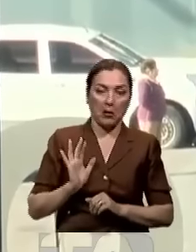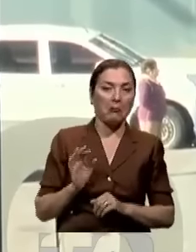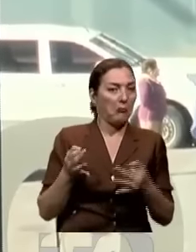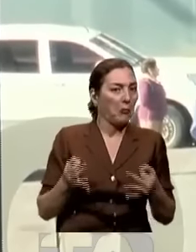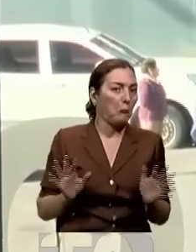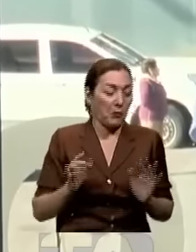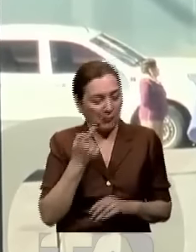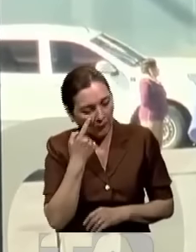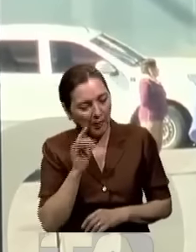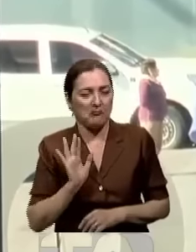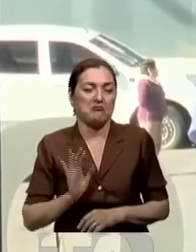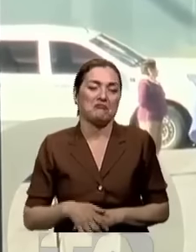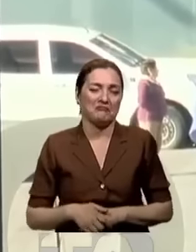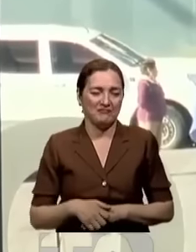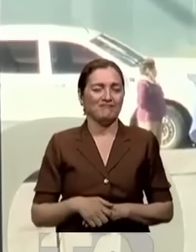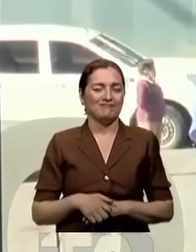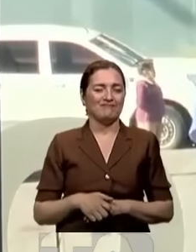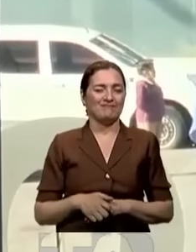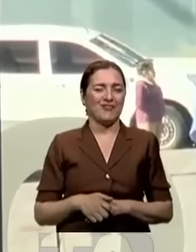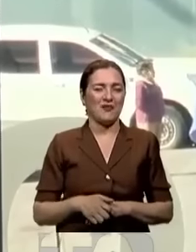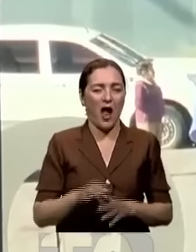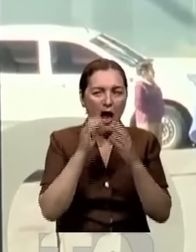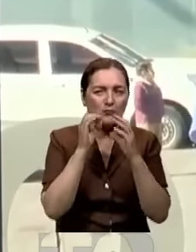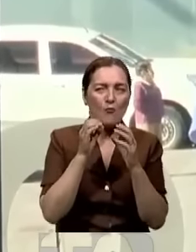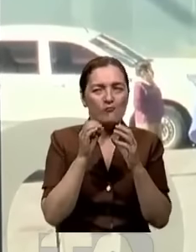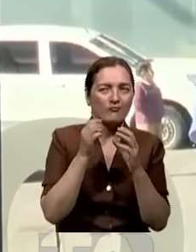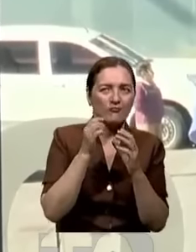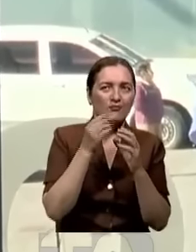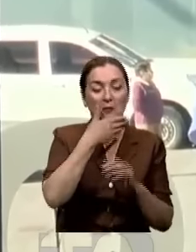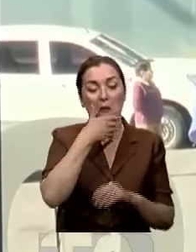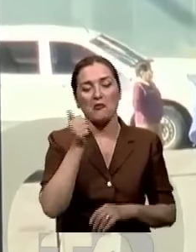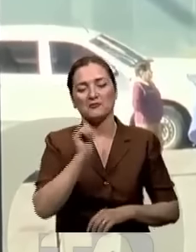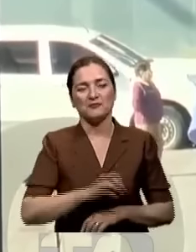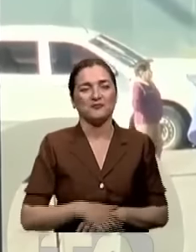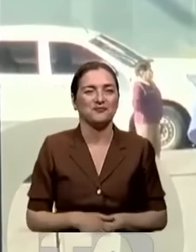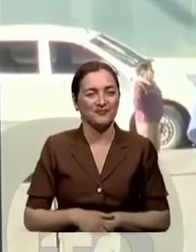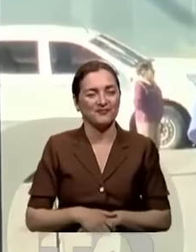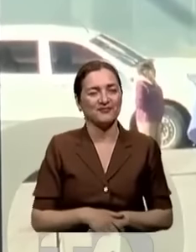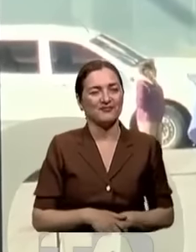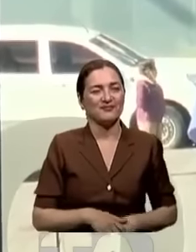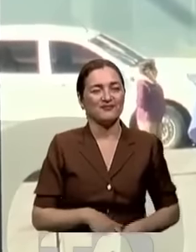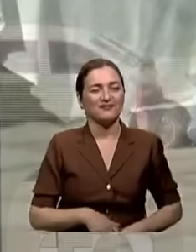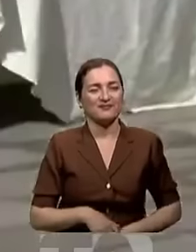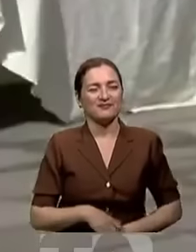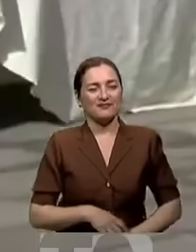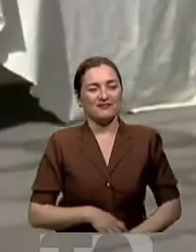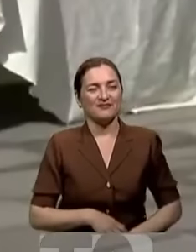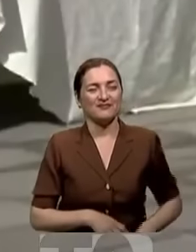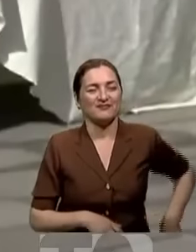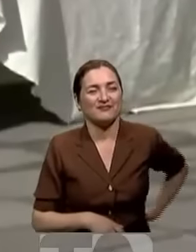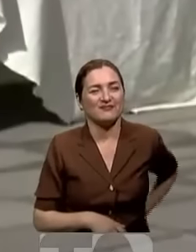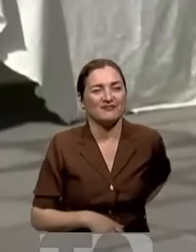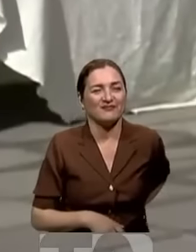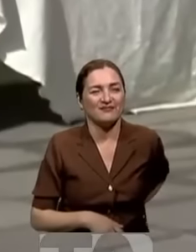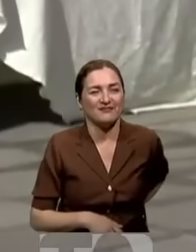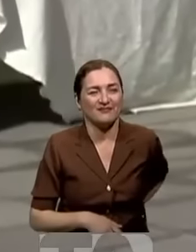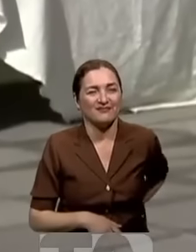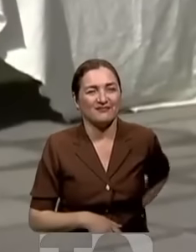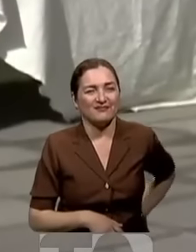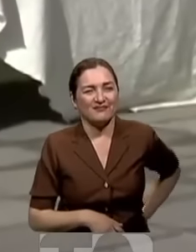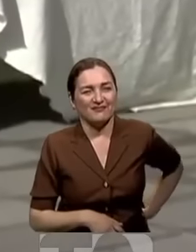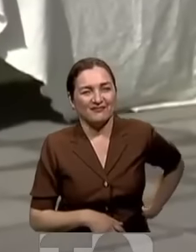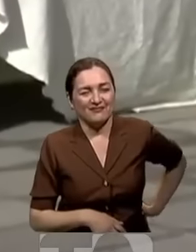pudieron haber corregido, y veamos qué tal están las guaguas mejoradas. Bien. Yo pensé que iba a decir, yo lo que espero es que nos salgan